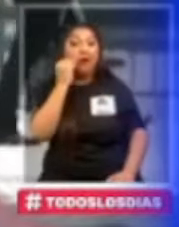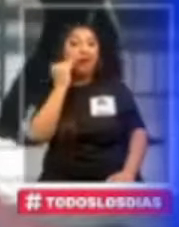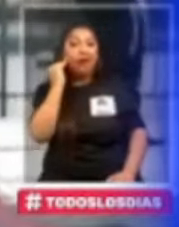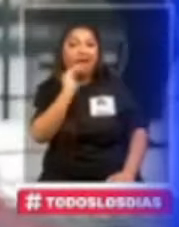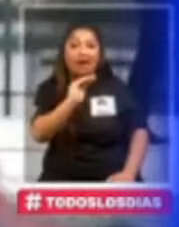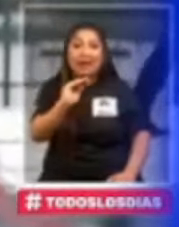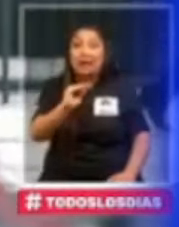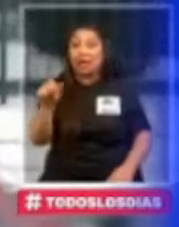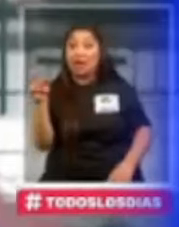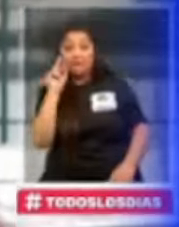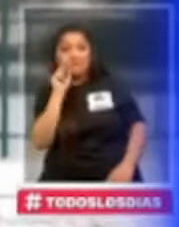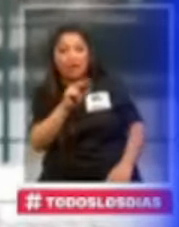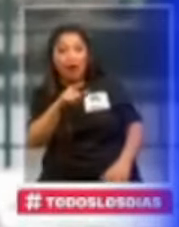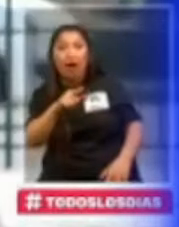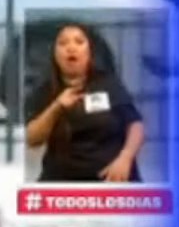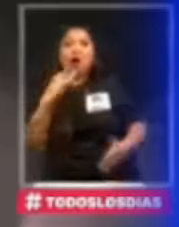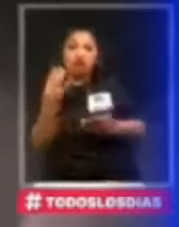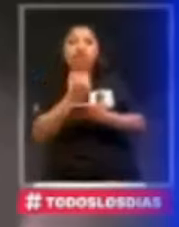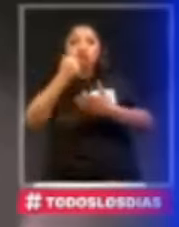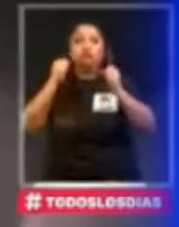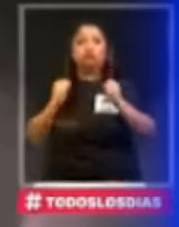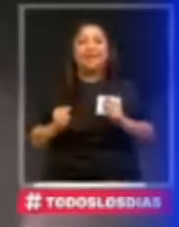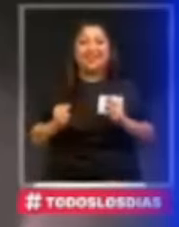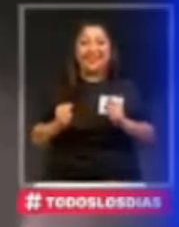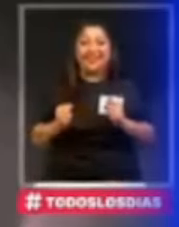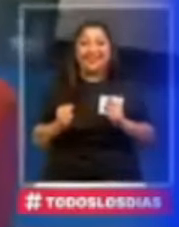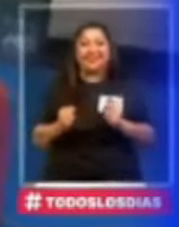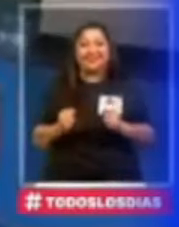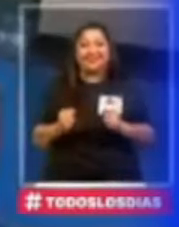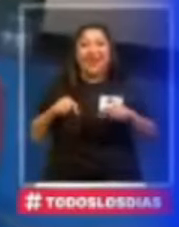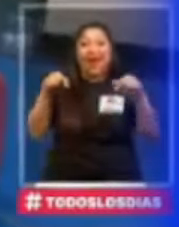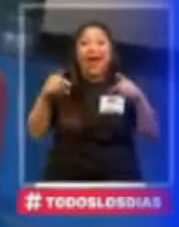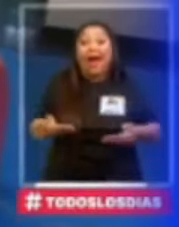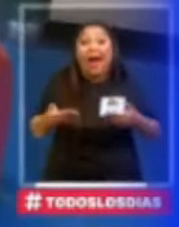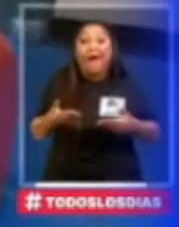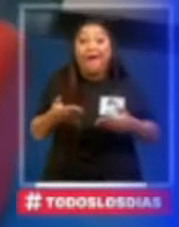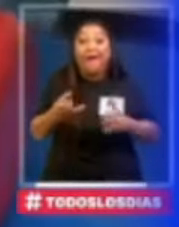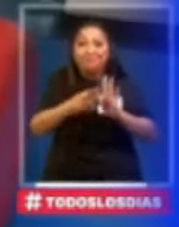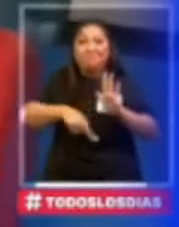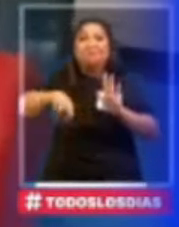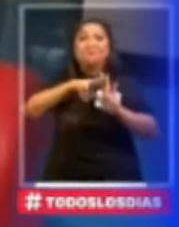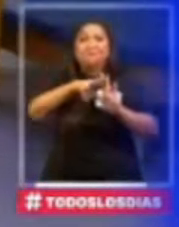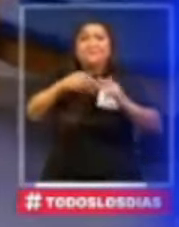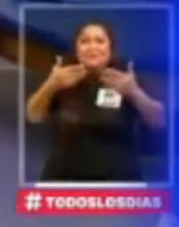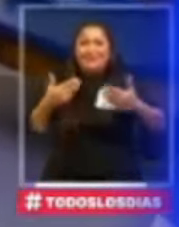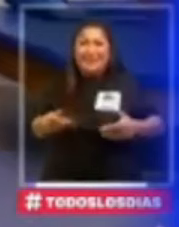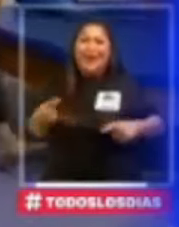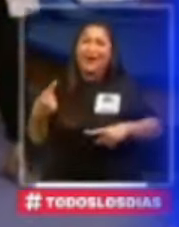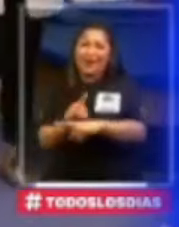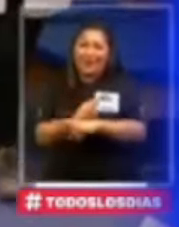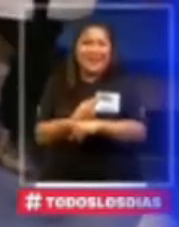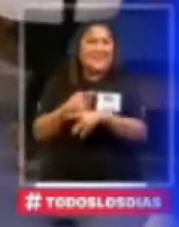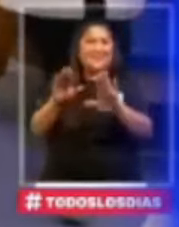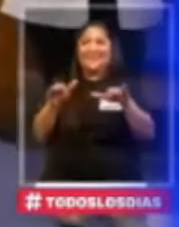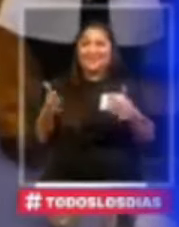sí se puede salir adelante. Hoy la Jojo ya está de vuelta y verla ahora caminando te emociona